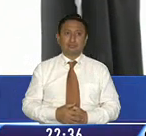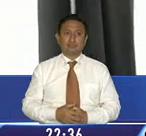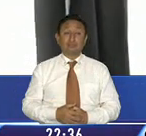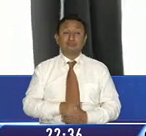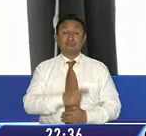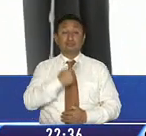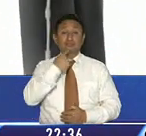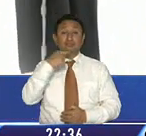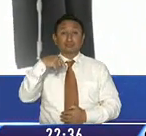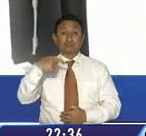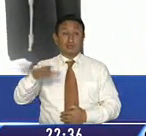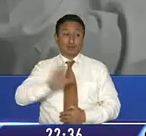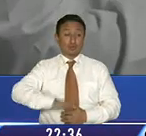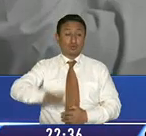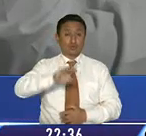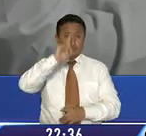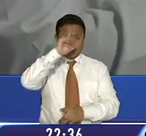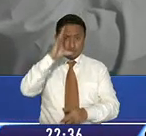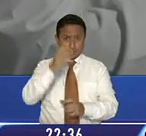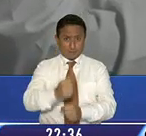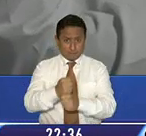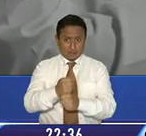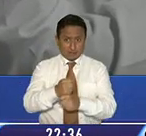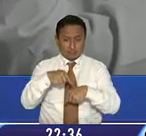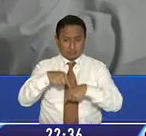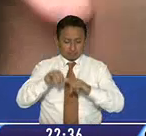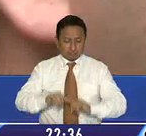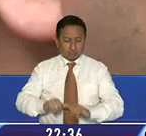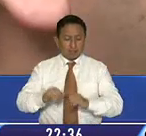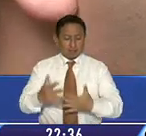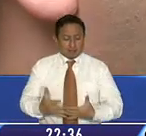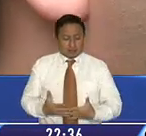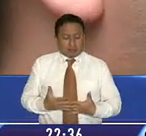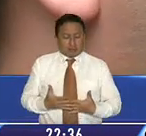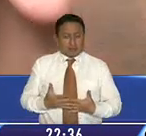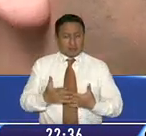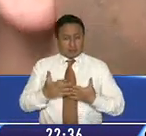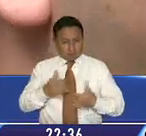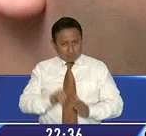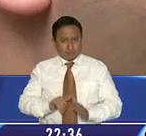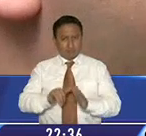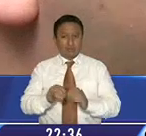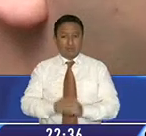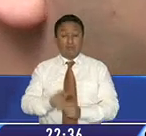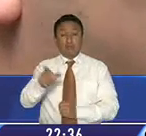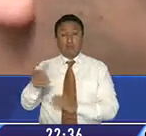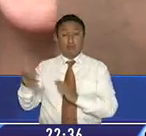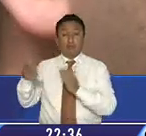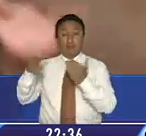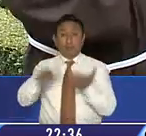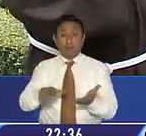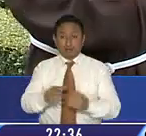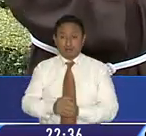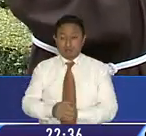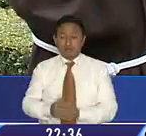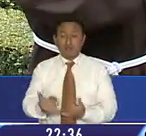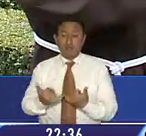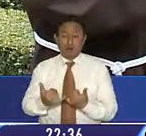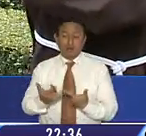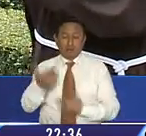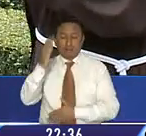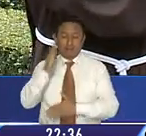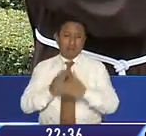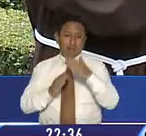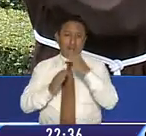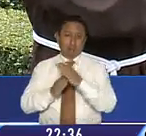Asegura que esa fe debe fortalecer el camino para seguir viviendo, pues aquellos que se fueron seguramente estarán gozando de la paz